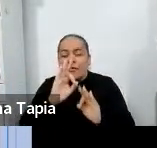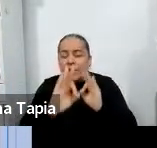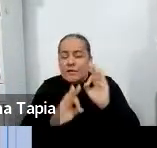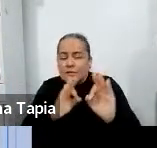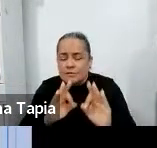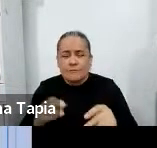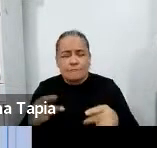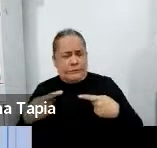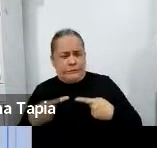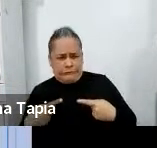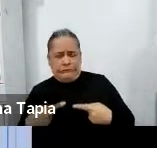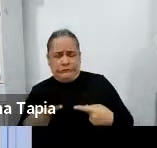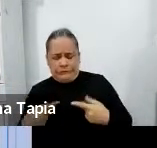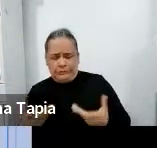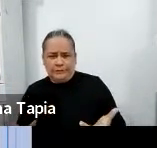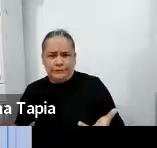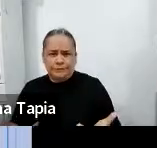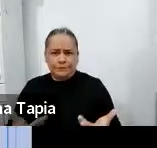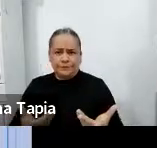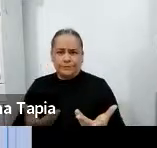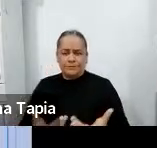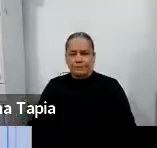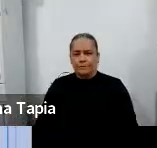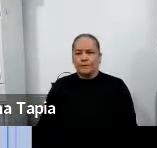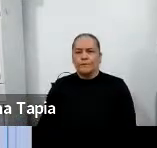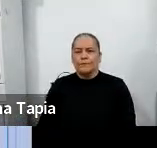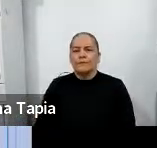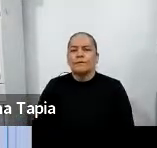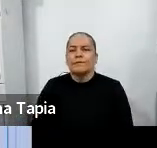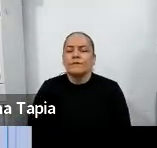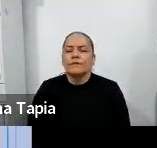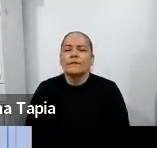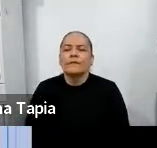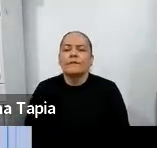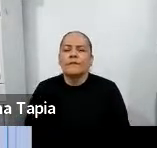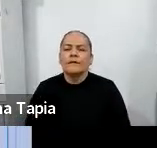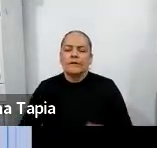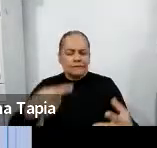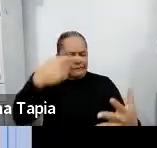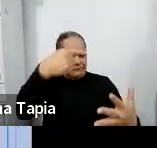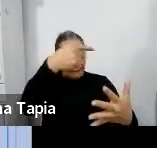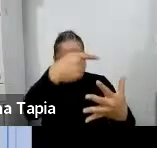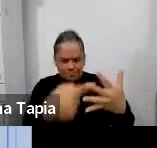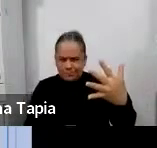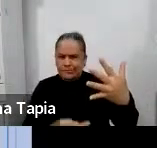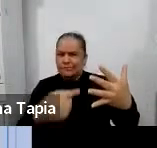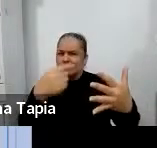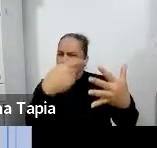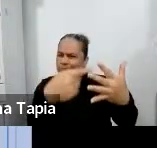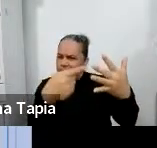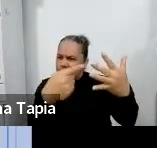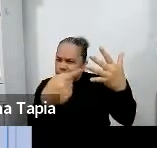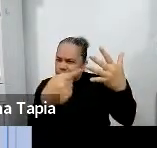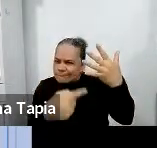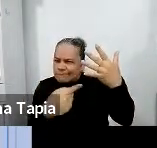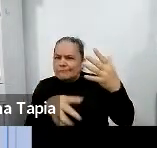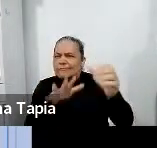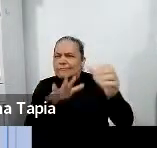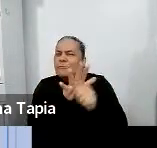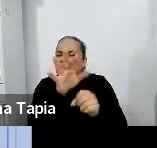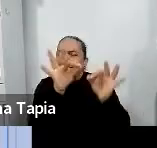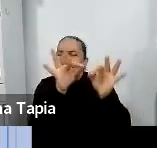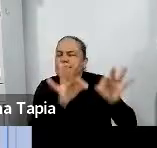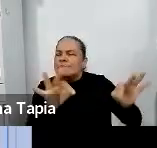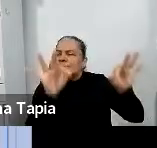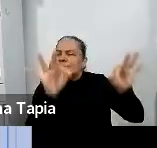¿no? Este es un checklist que nos acaban de compartir y bueno, y que nos